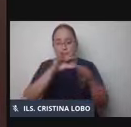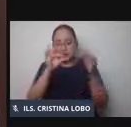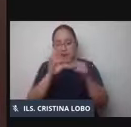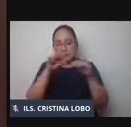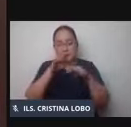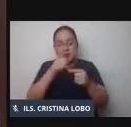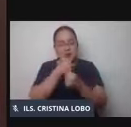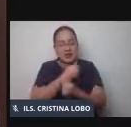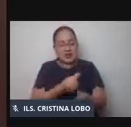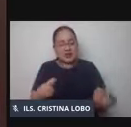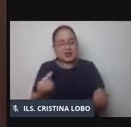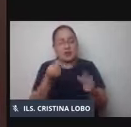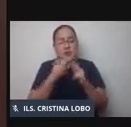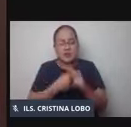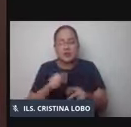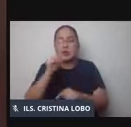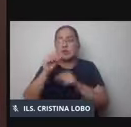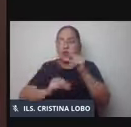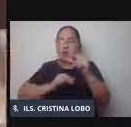cultivando